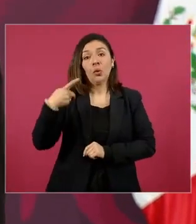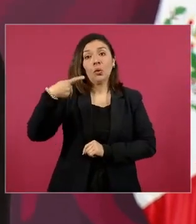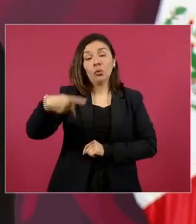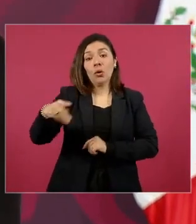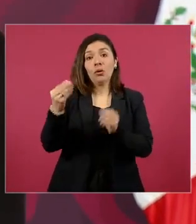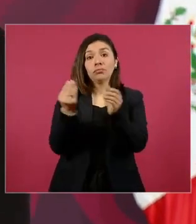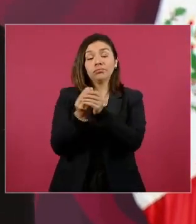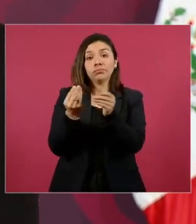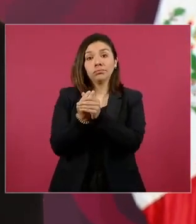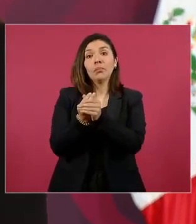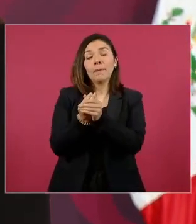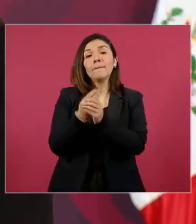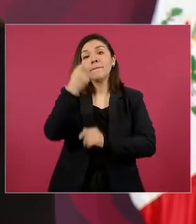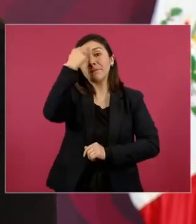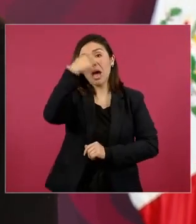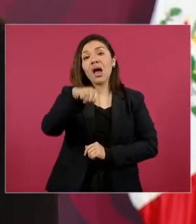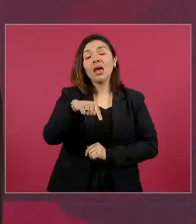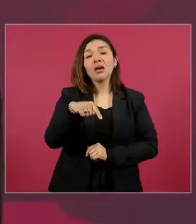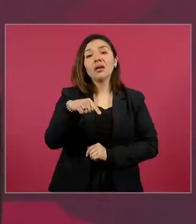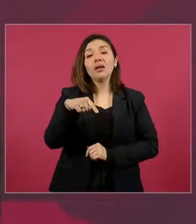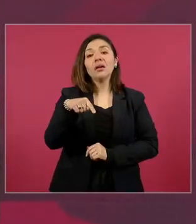corresponden a quienes